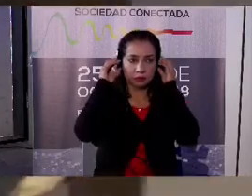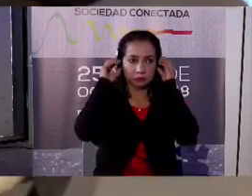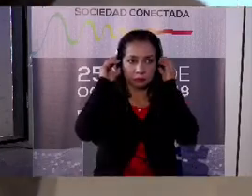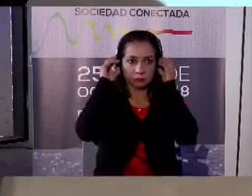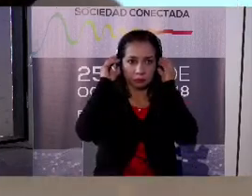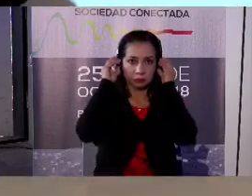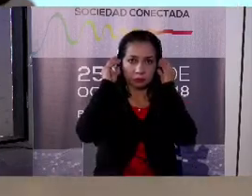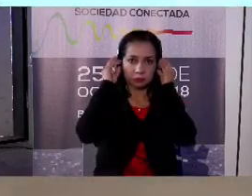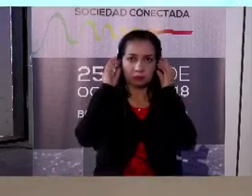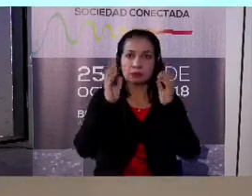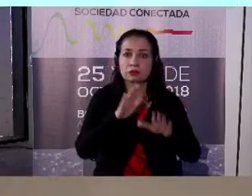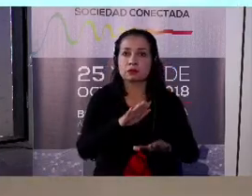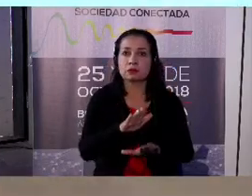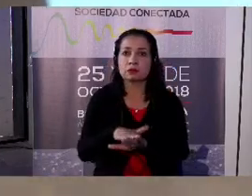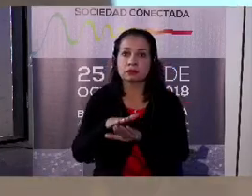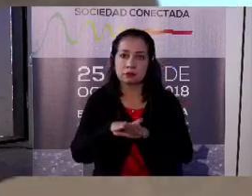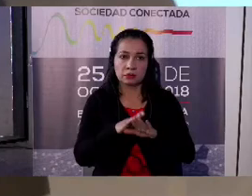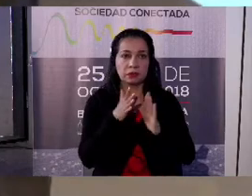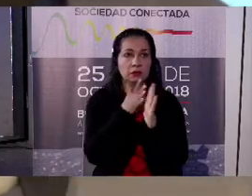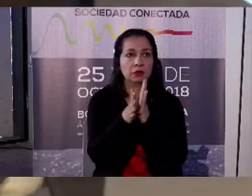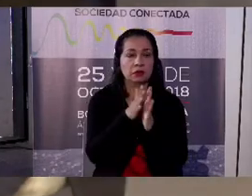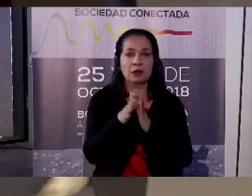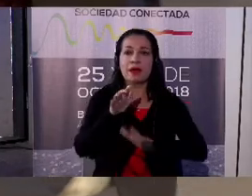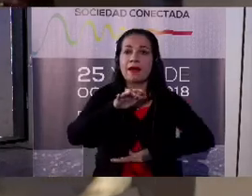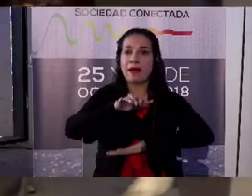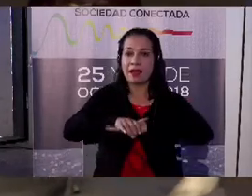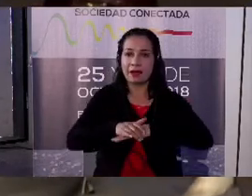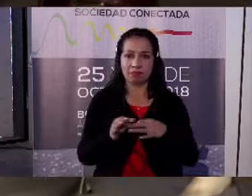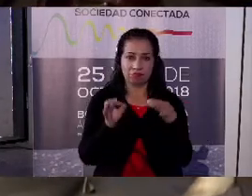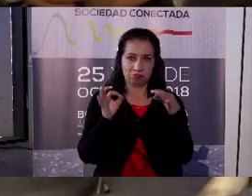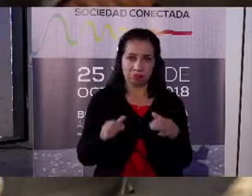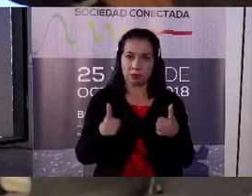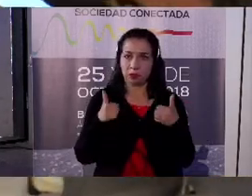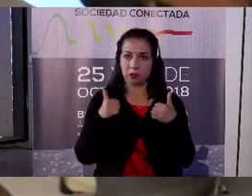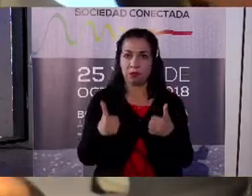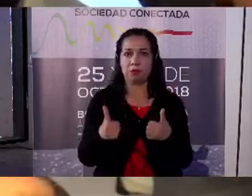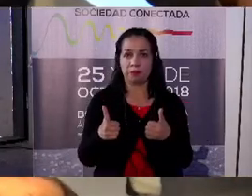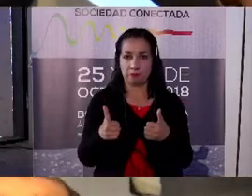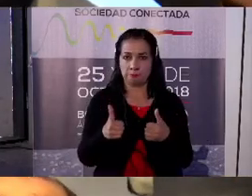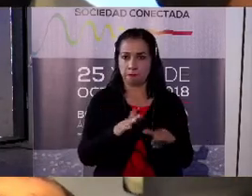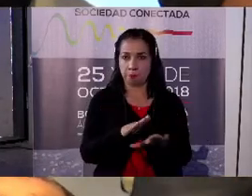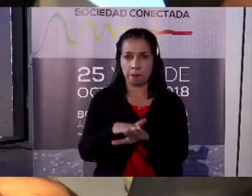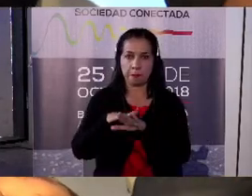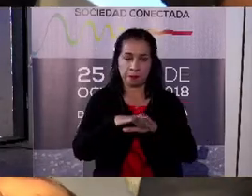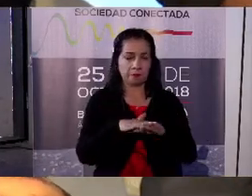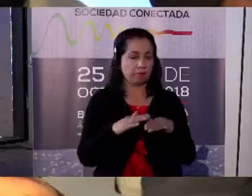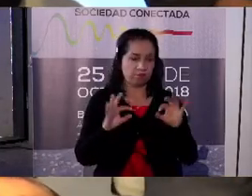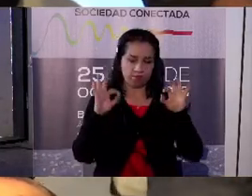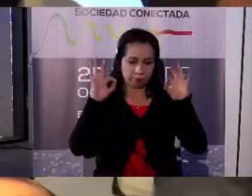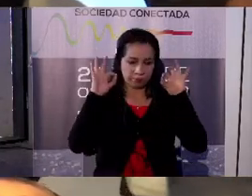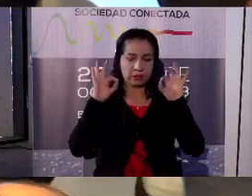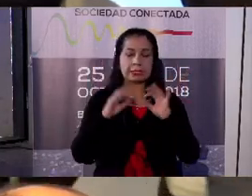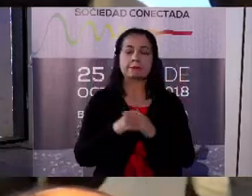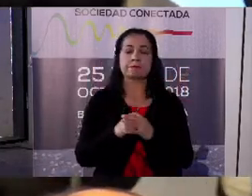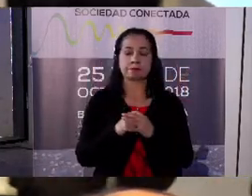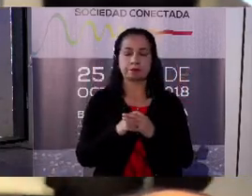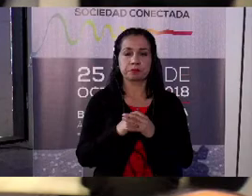más seguro para mí si doy la presentación en inglés estamos acá para hablarles